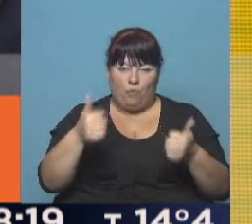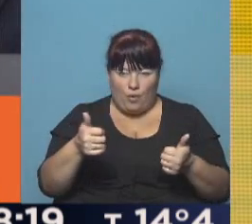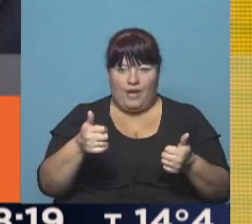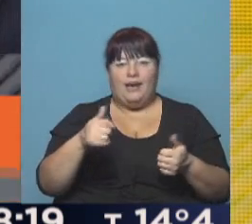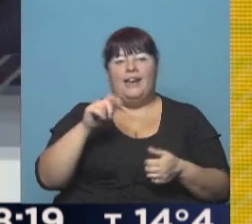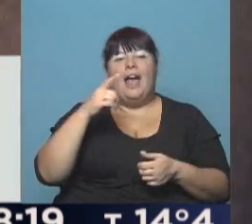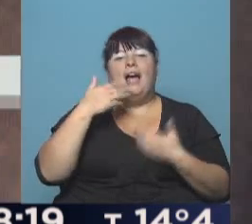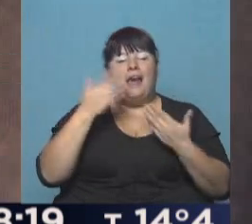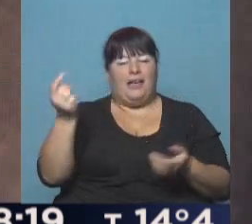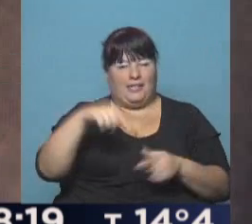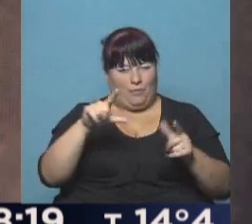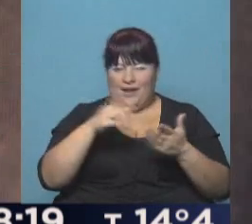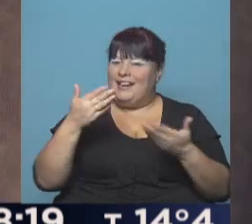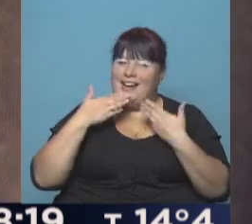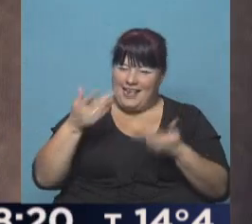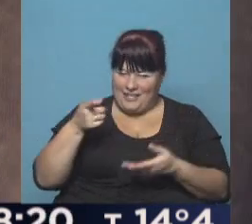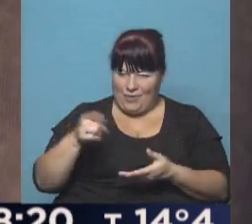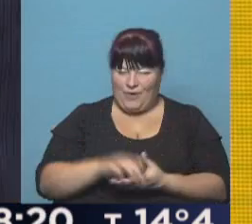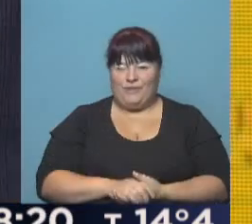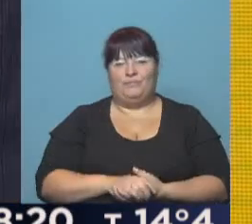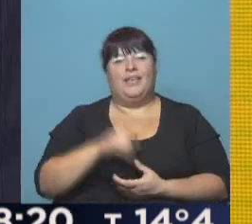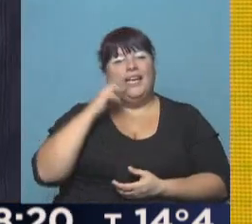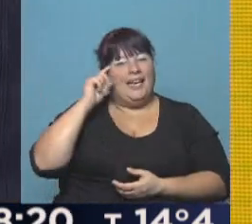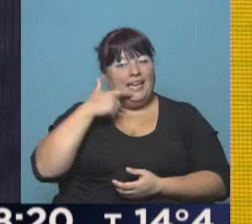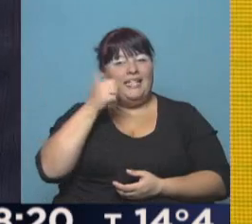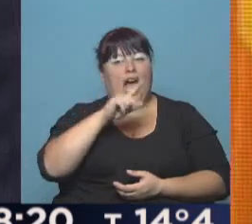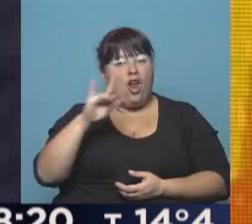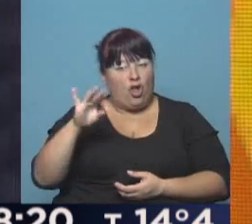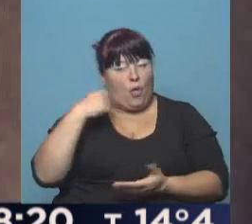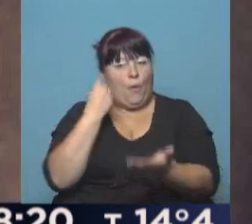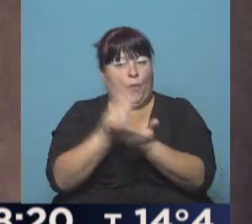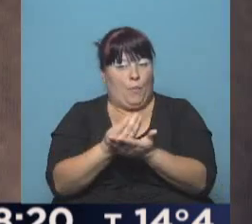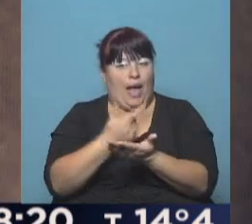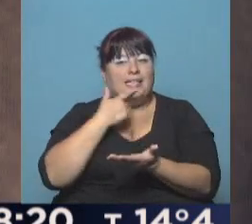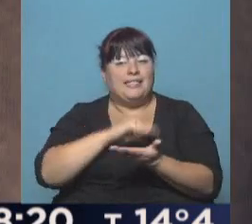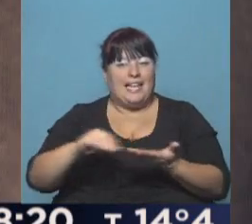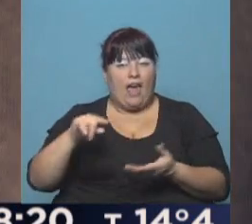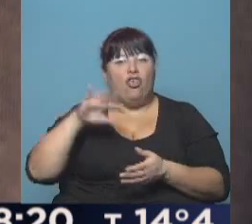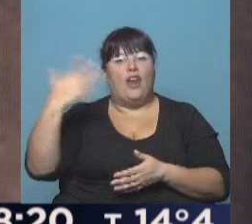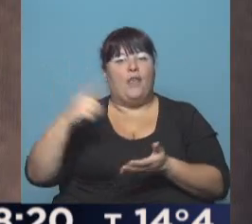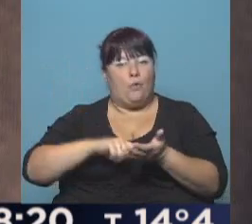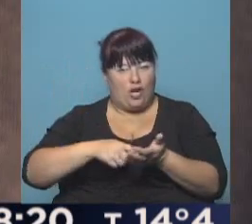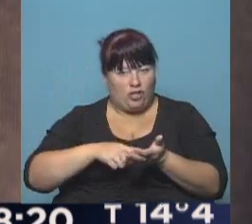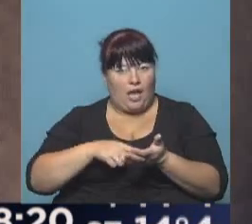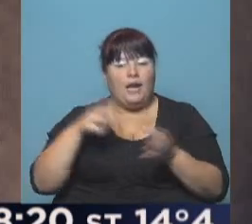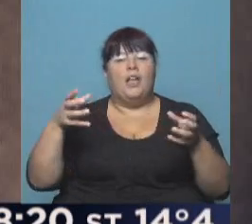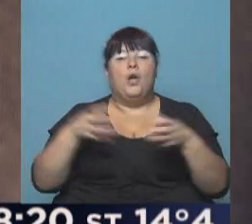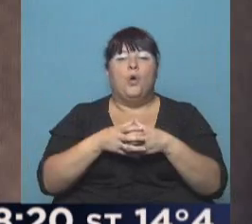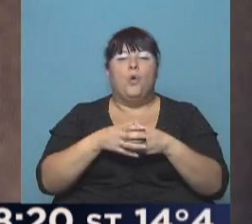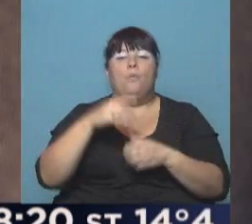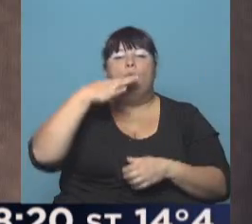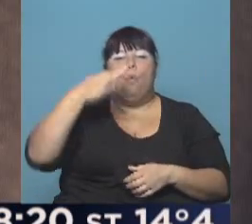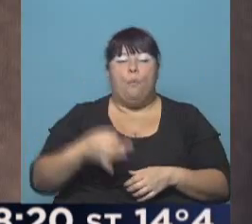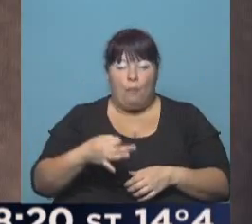arrondo gracias muchas gracias inés arrondo que pre candidata a senadora provincial por el frente